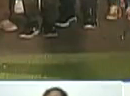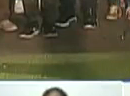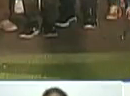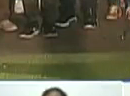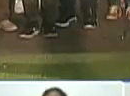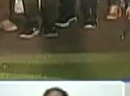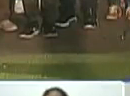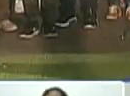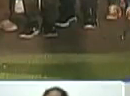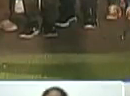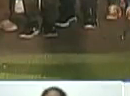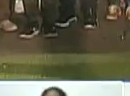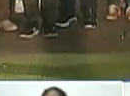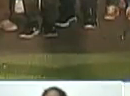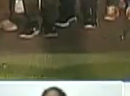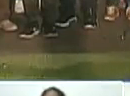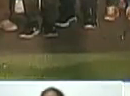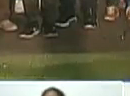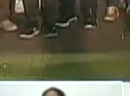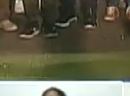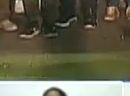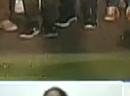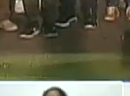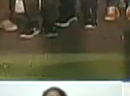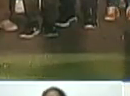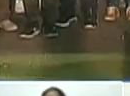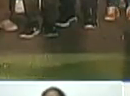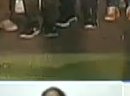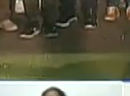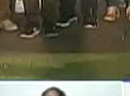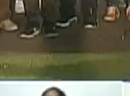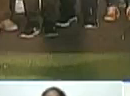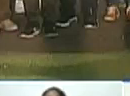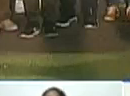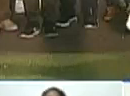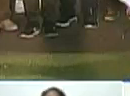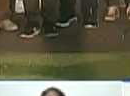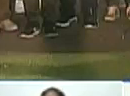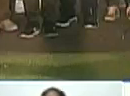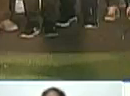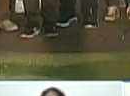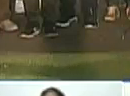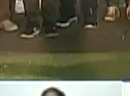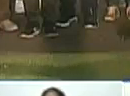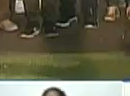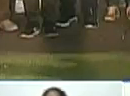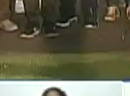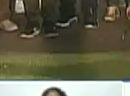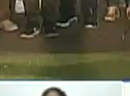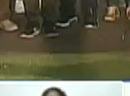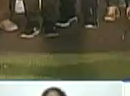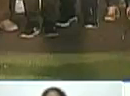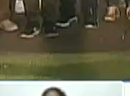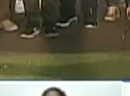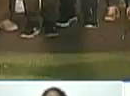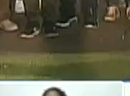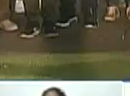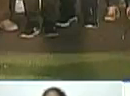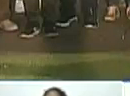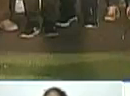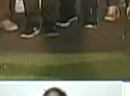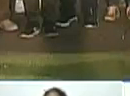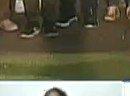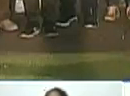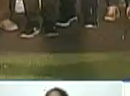posible hacer desde el poder popular. Lo que hemos visto en 6 años, lealtellería, es una